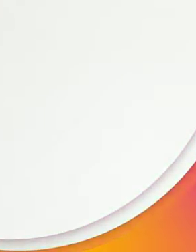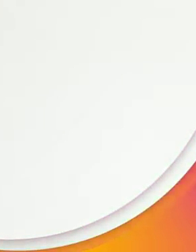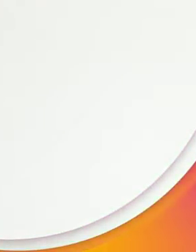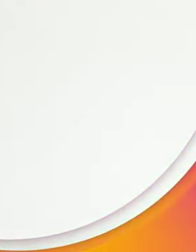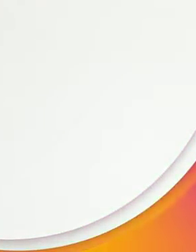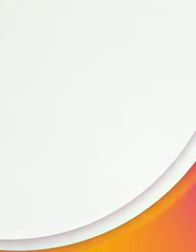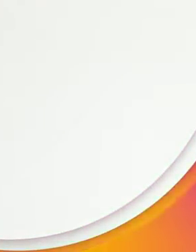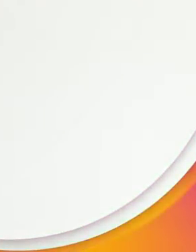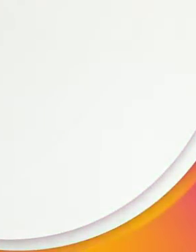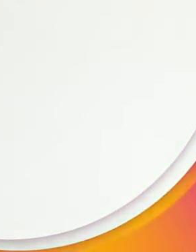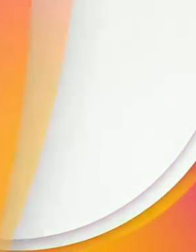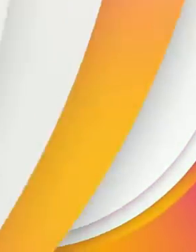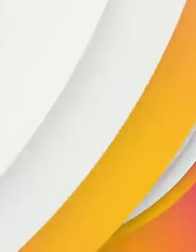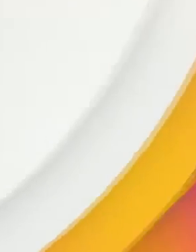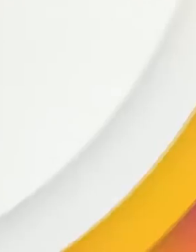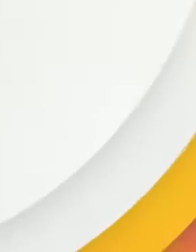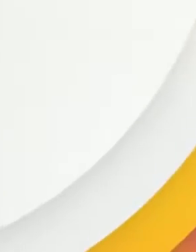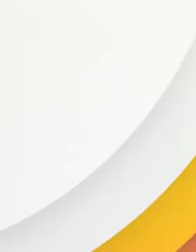horas.